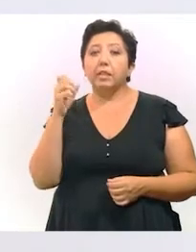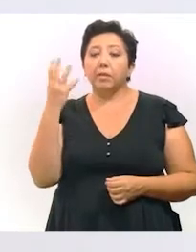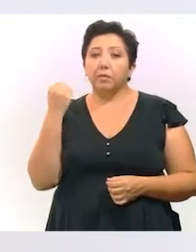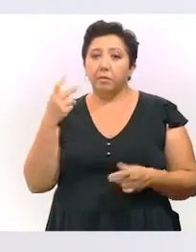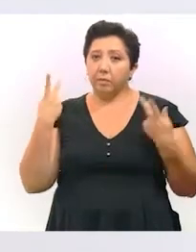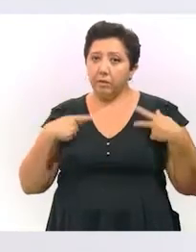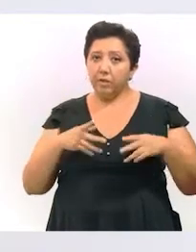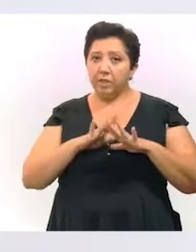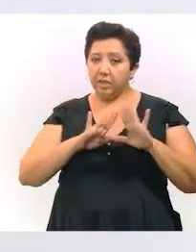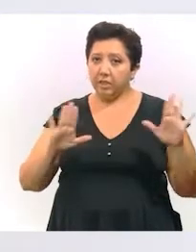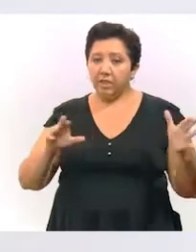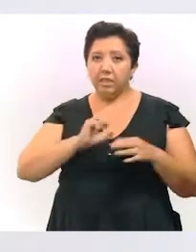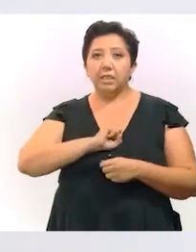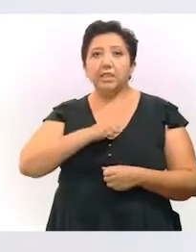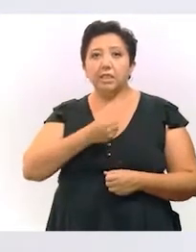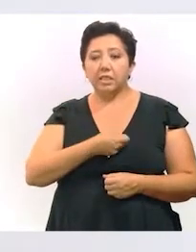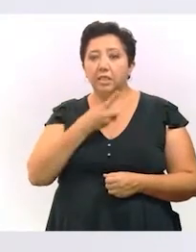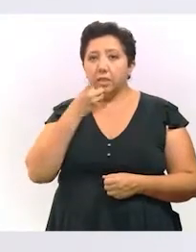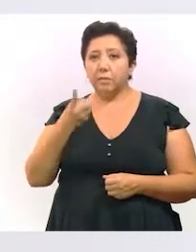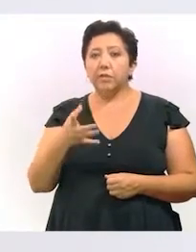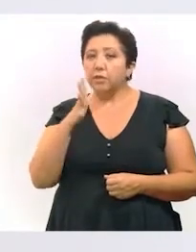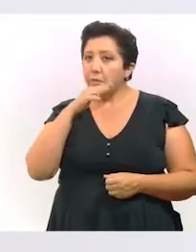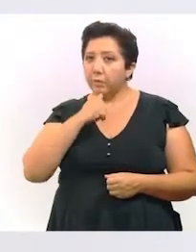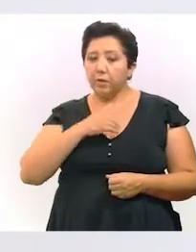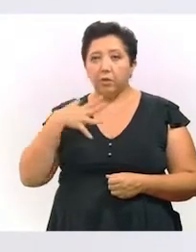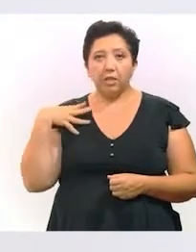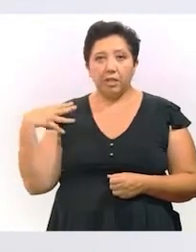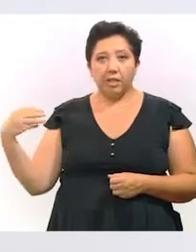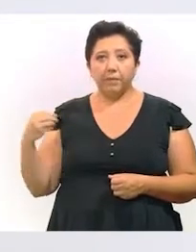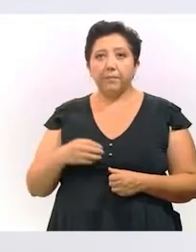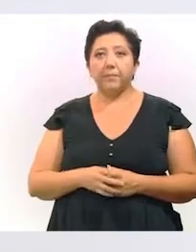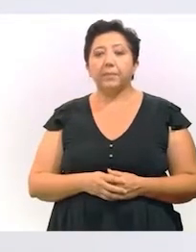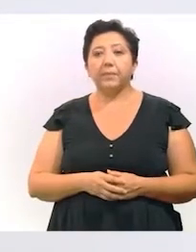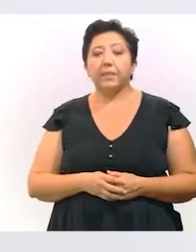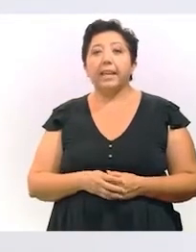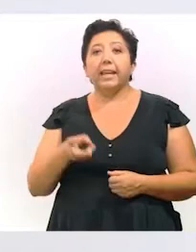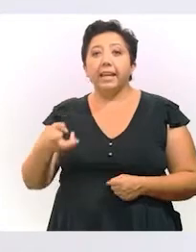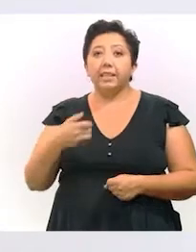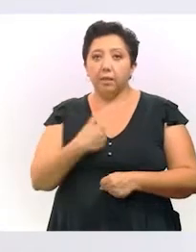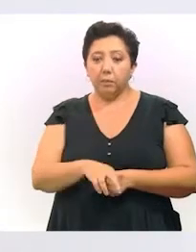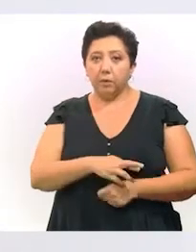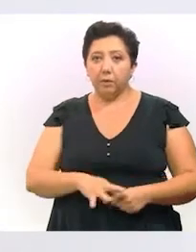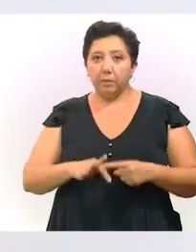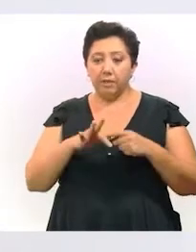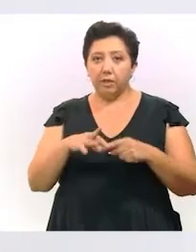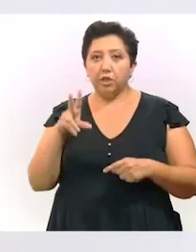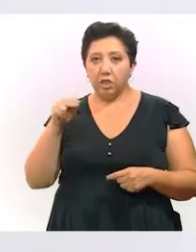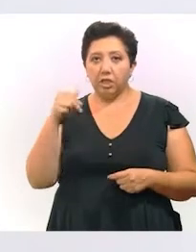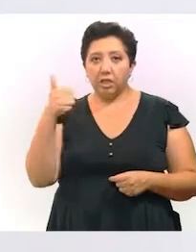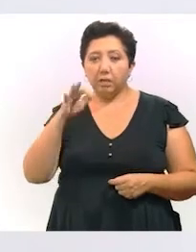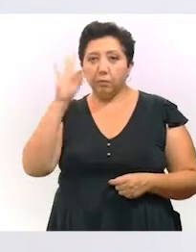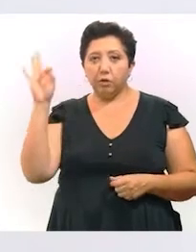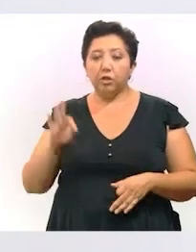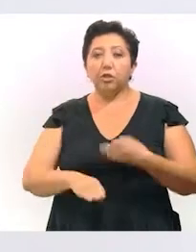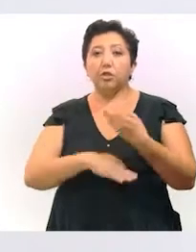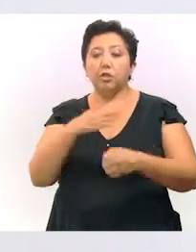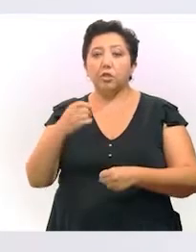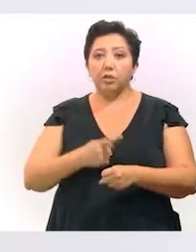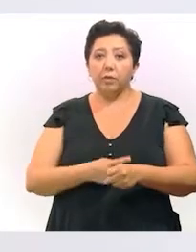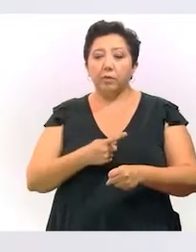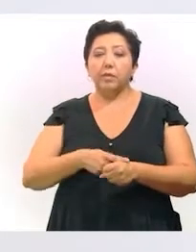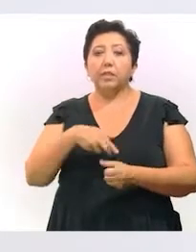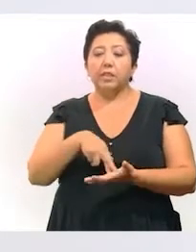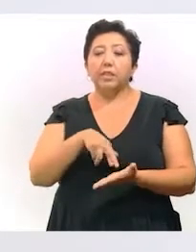26.729 pacientes ya se recuperaron, no presentan síntomas ni pueden contagiar. Esta cifra representa el 86% del total de